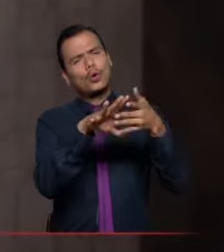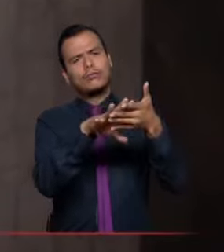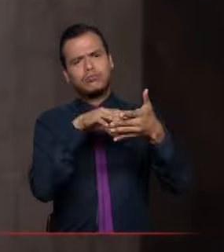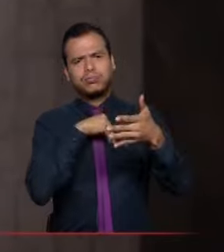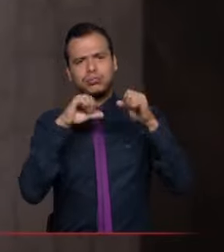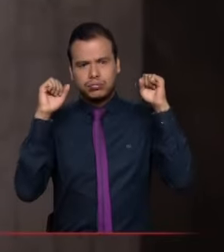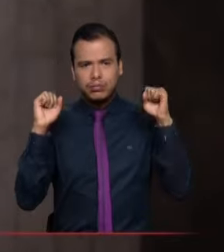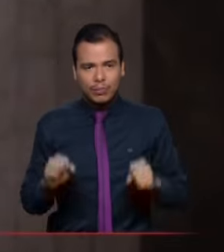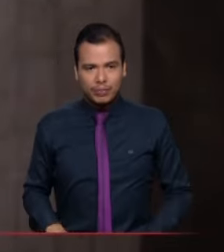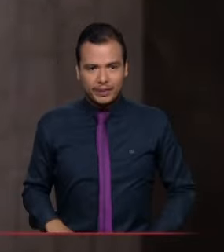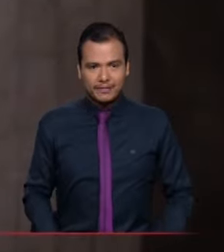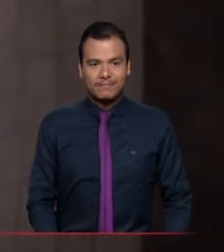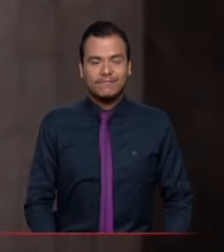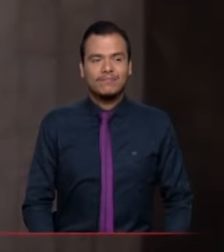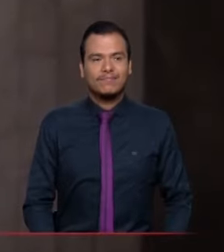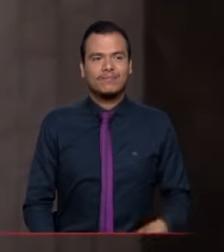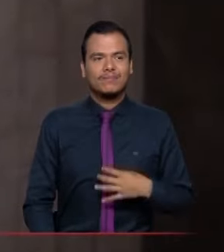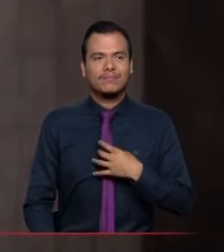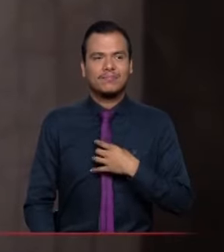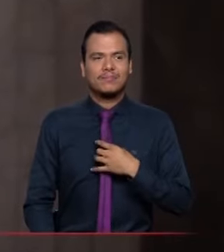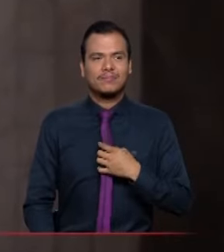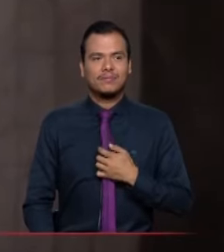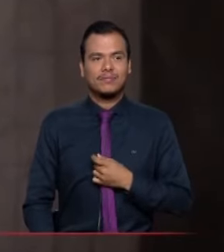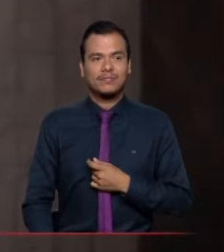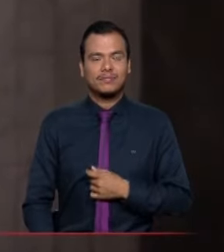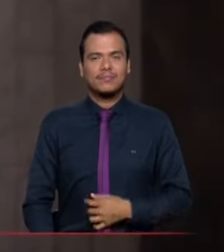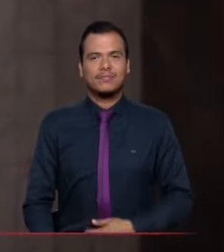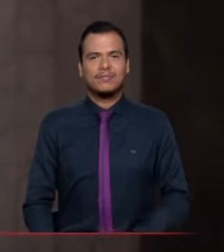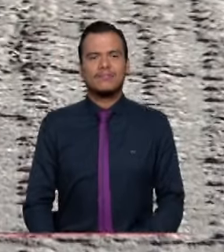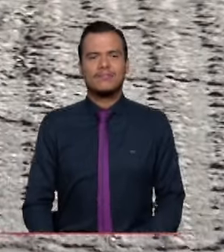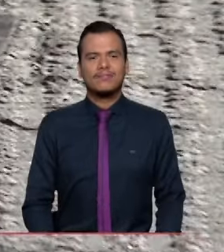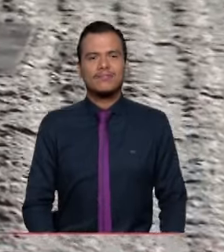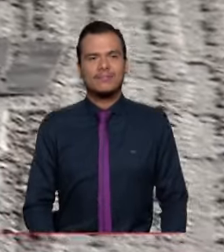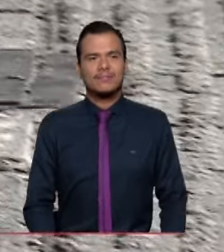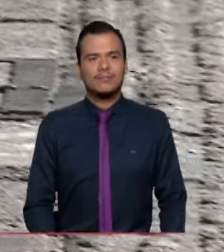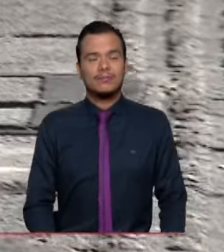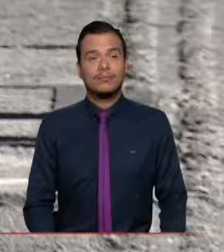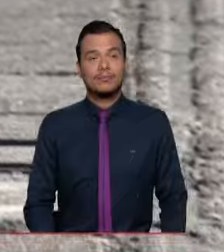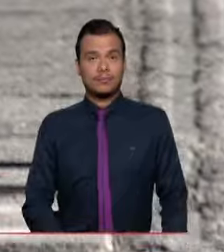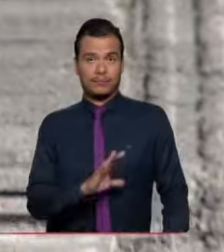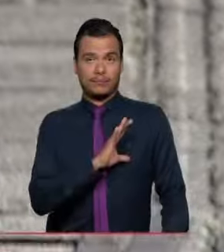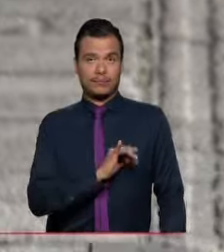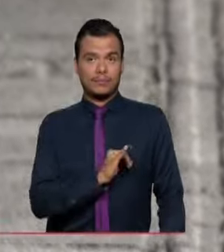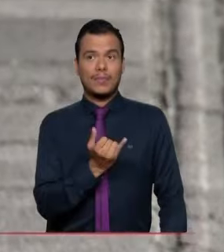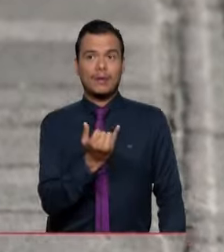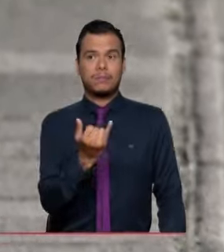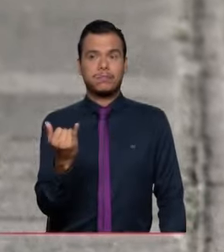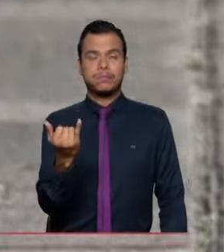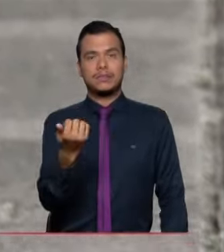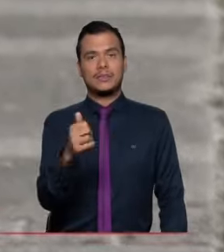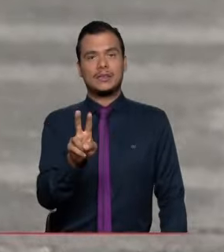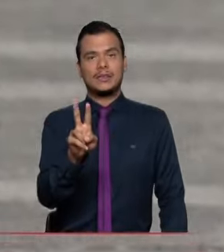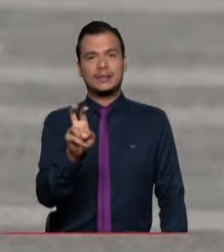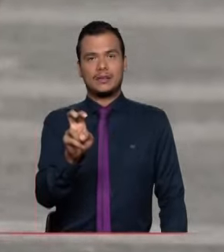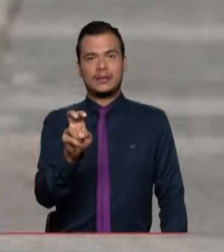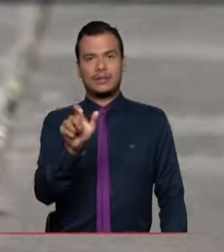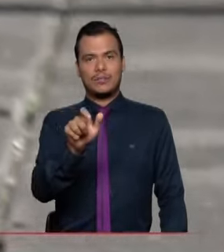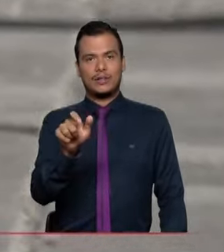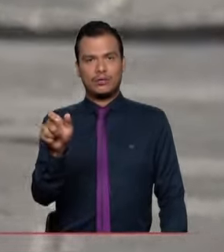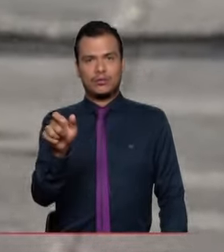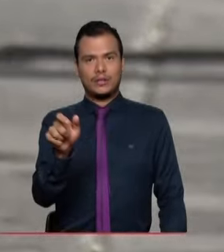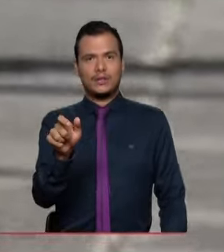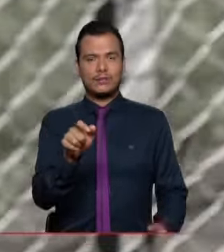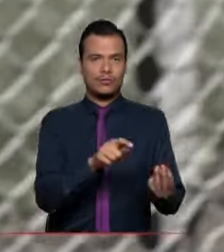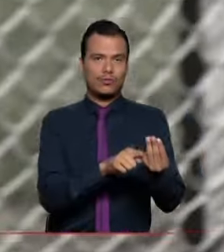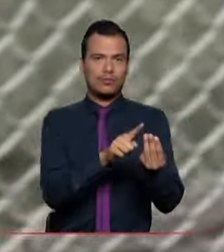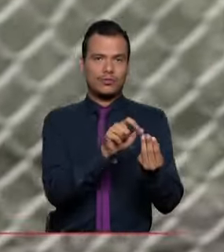los policías que estamos activos y vemos en él un ejemplo a seguir. En la ciudad, alrededor de 17 de cada 100 personas son adultos